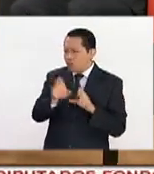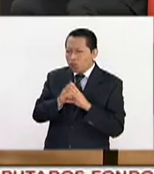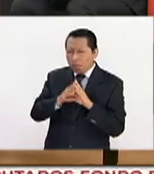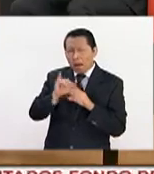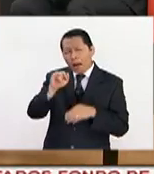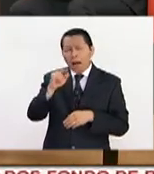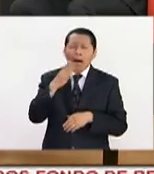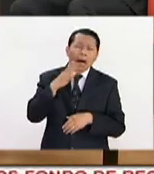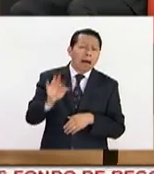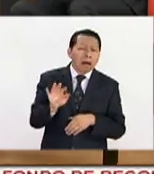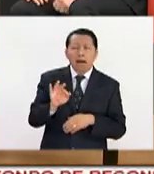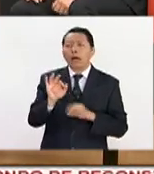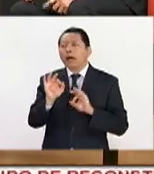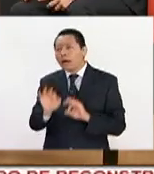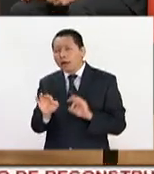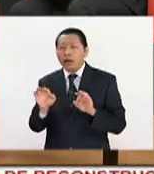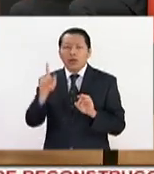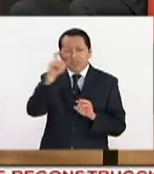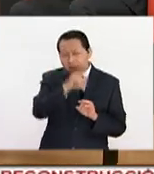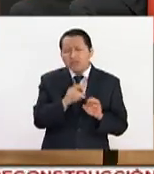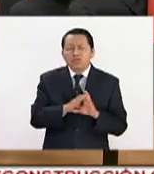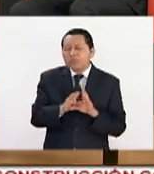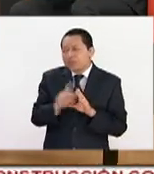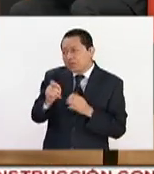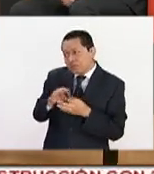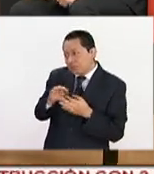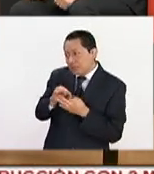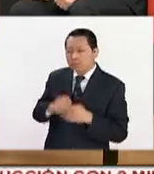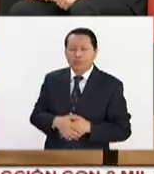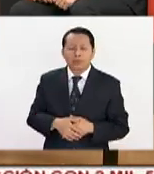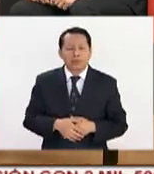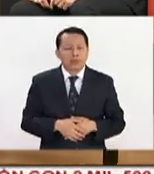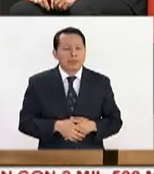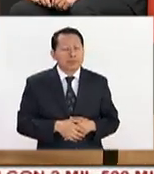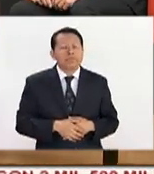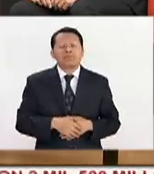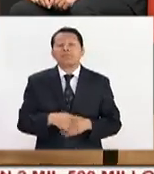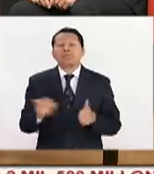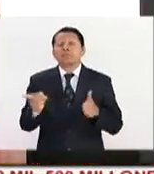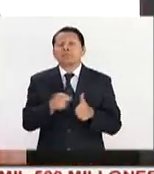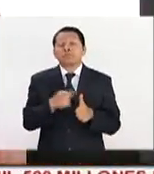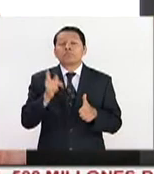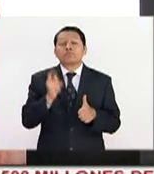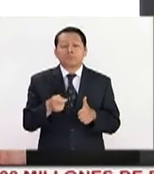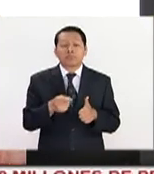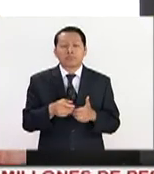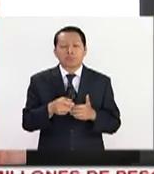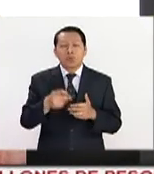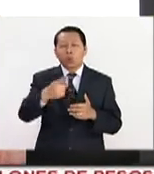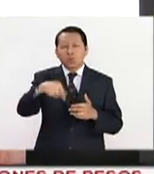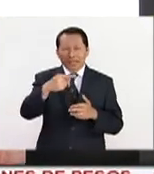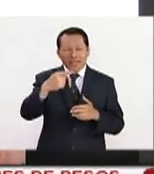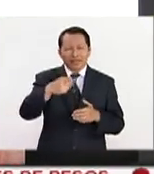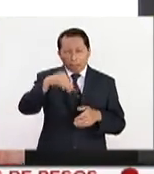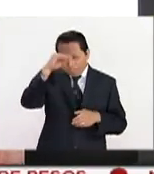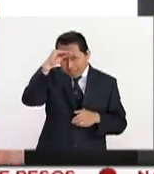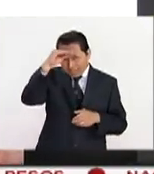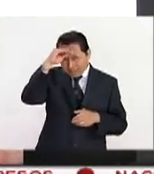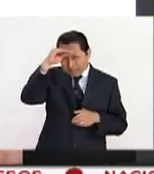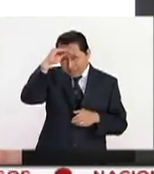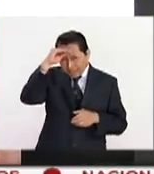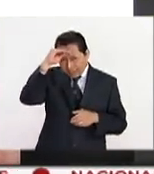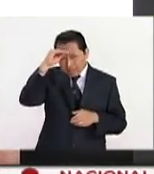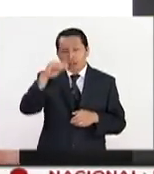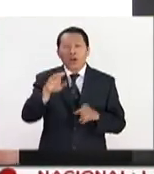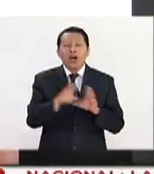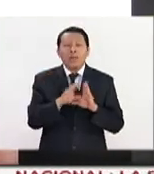sencillo? ¿Es complicado? Es muy sencillo. Caro, ¿es barato? Primero que nada, quítense de su cabeza que tienen que ser